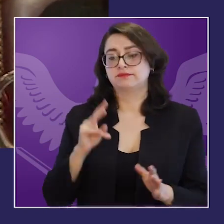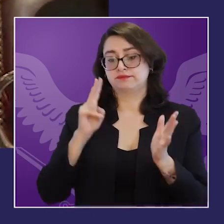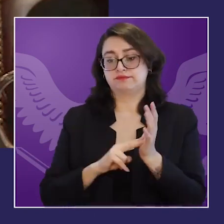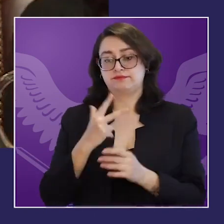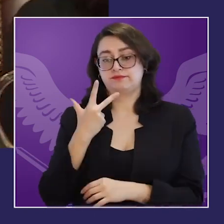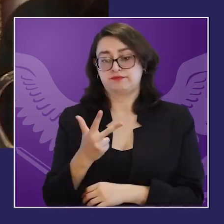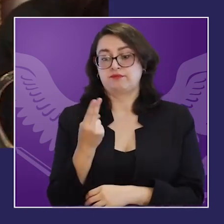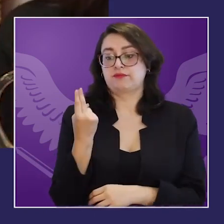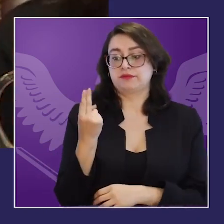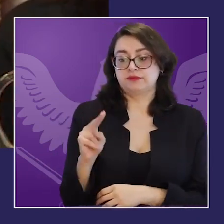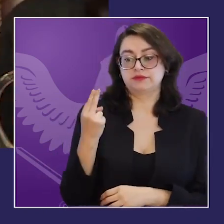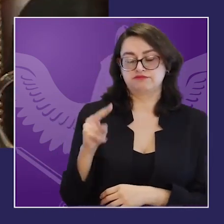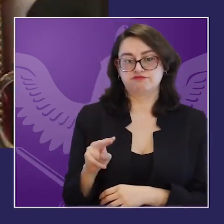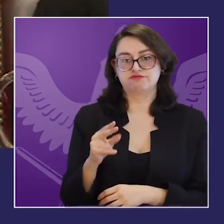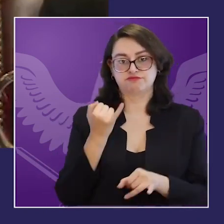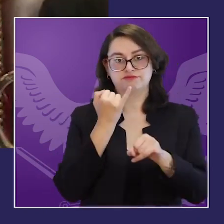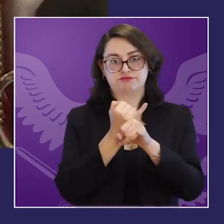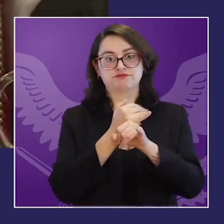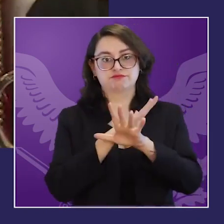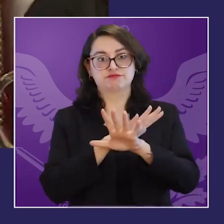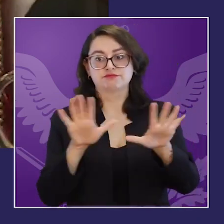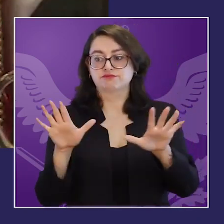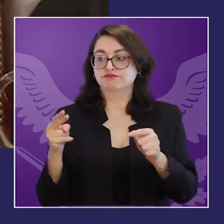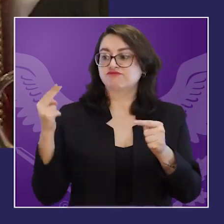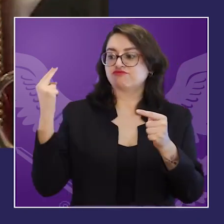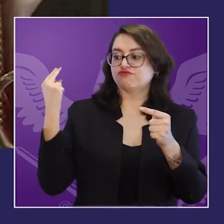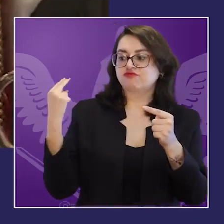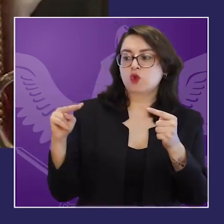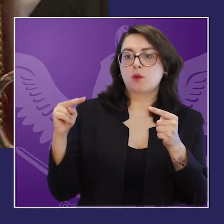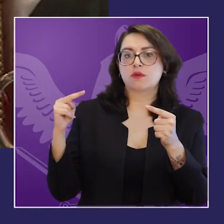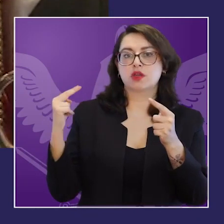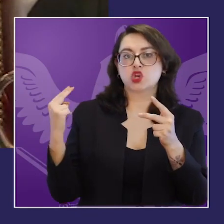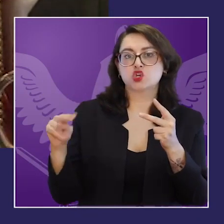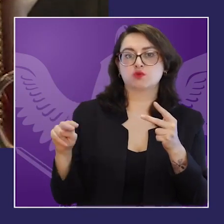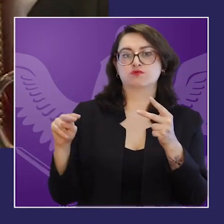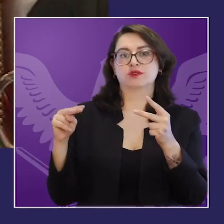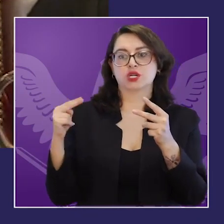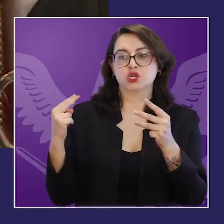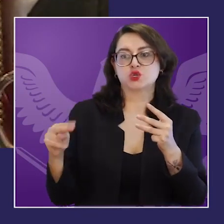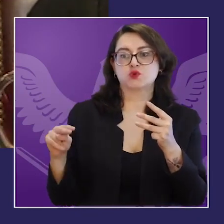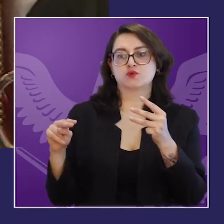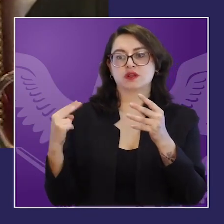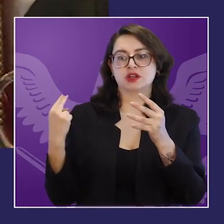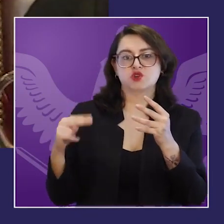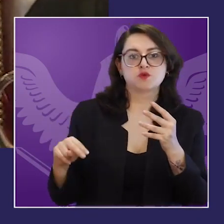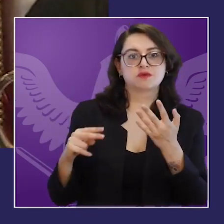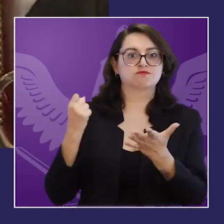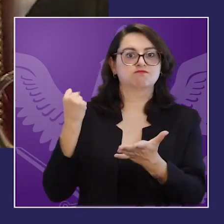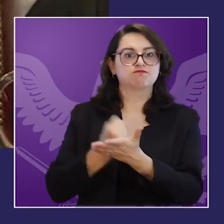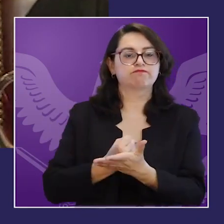las víctimas, porque lo que no se nombra no existe y había que nombrarlas y exigir justicia por